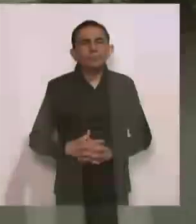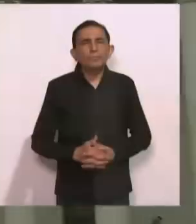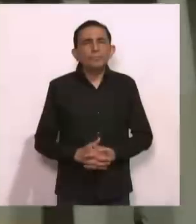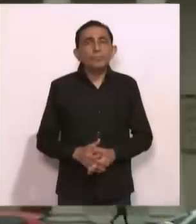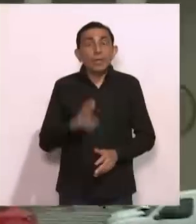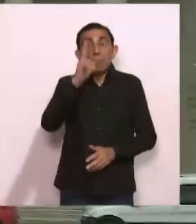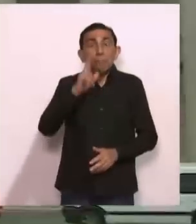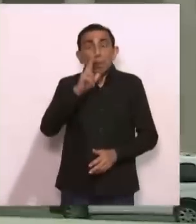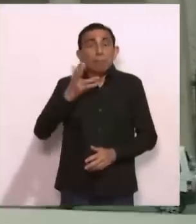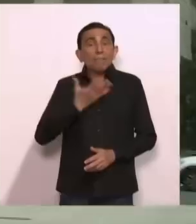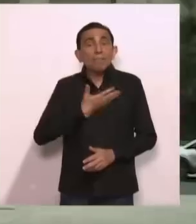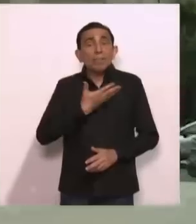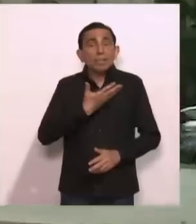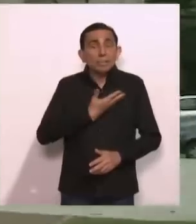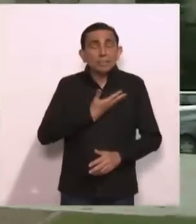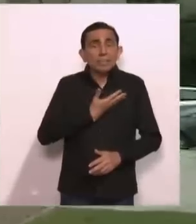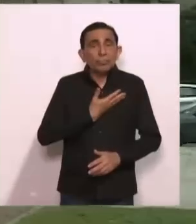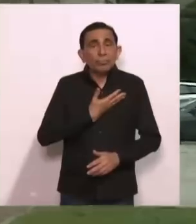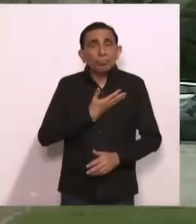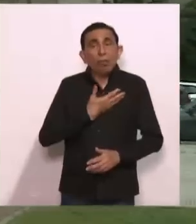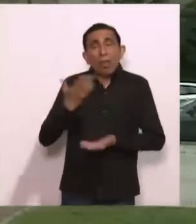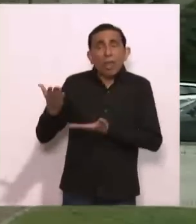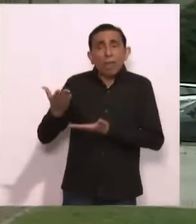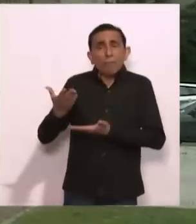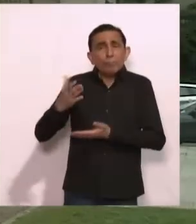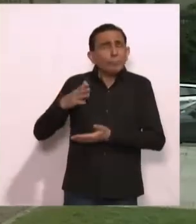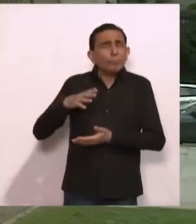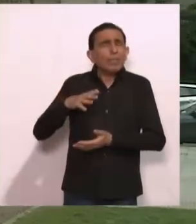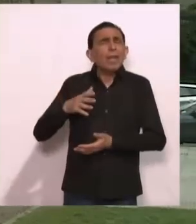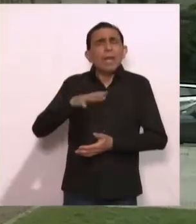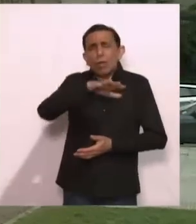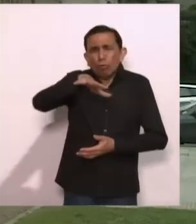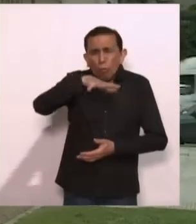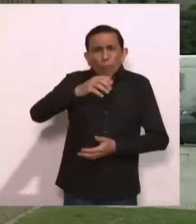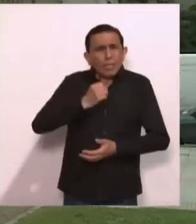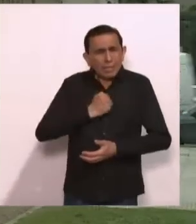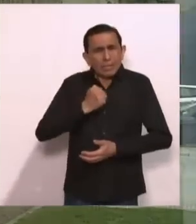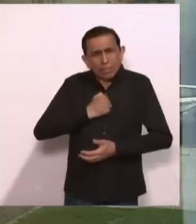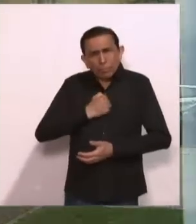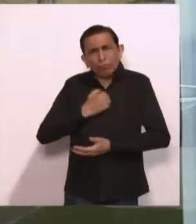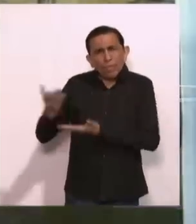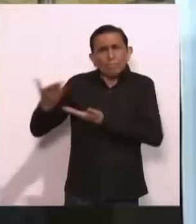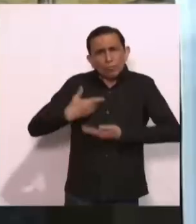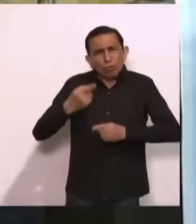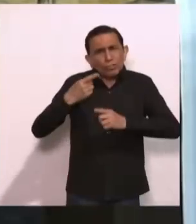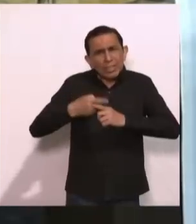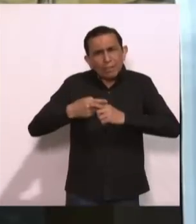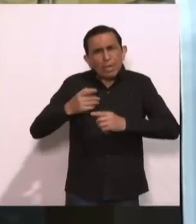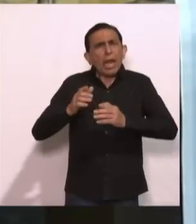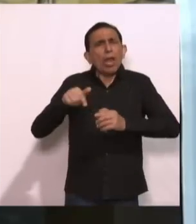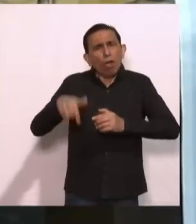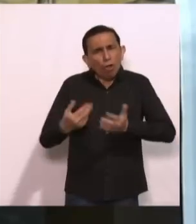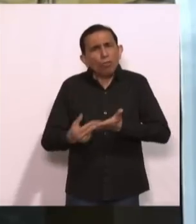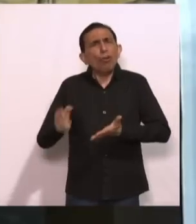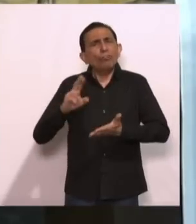El Papa Francisco ha invitado a toda la Iglesia a celebrar hoy